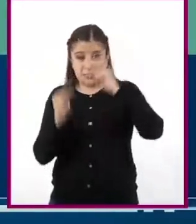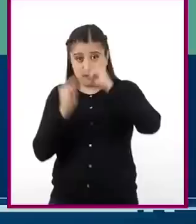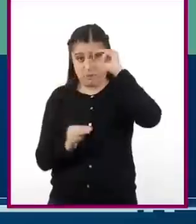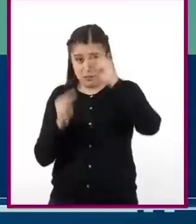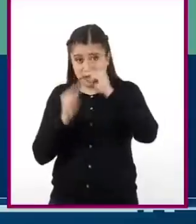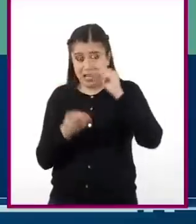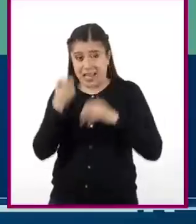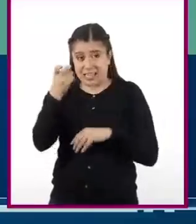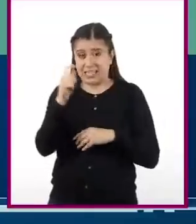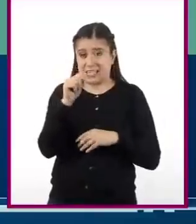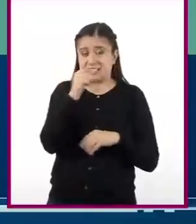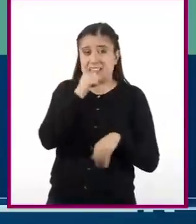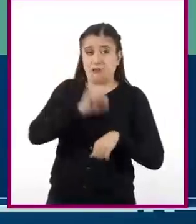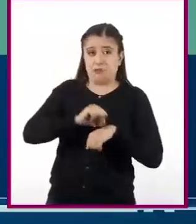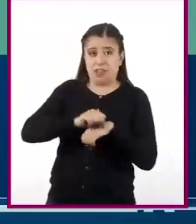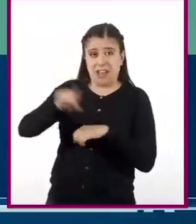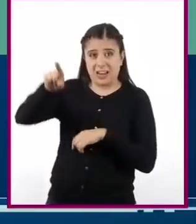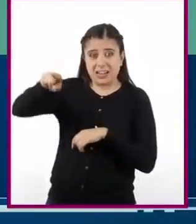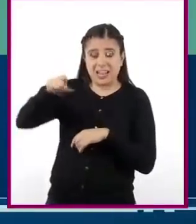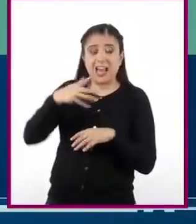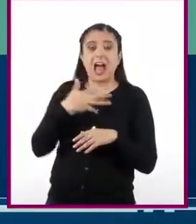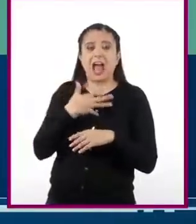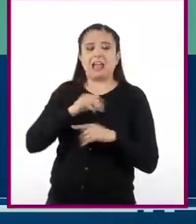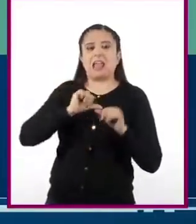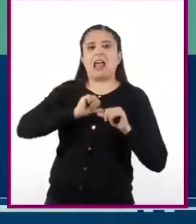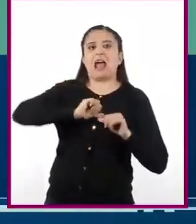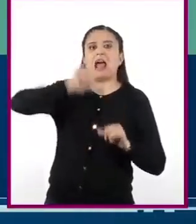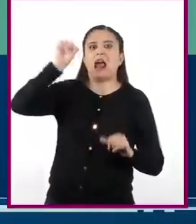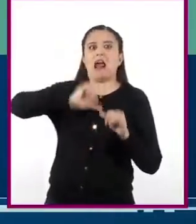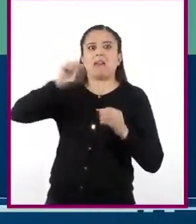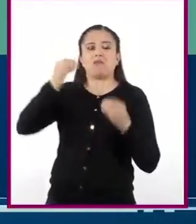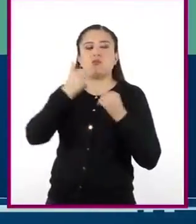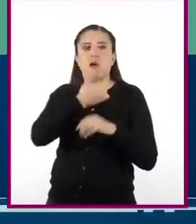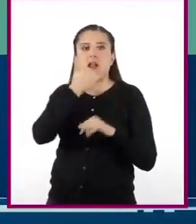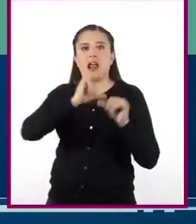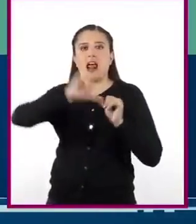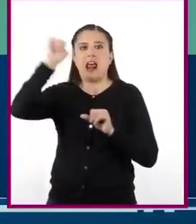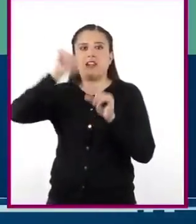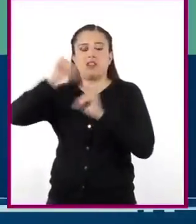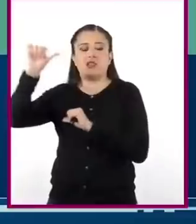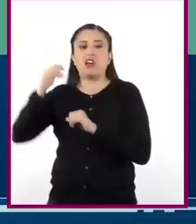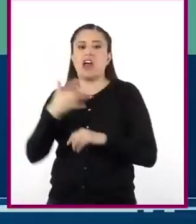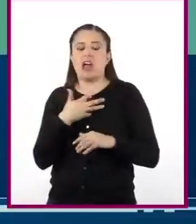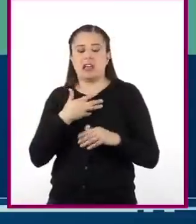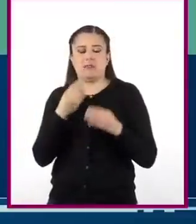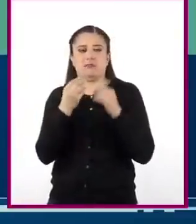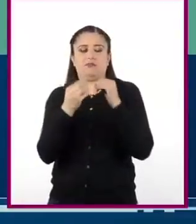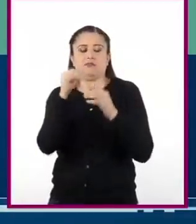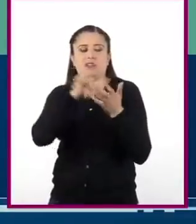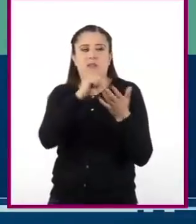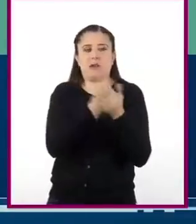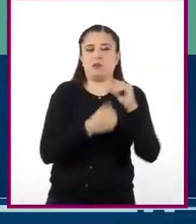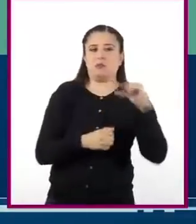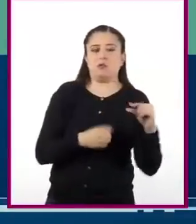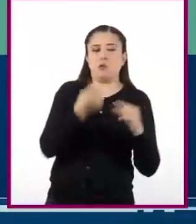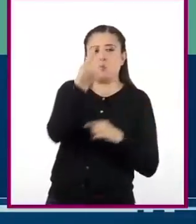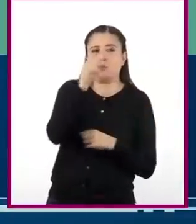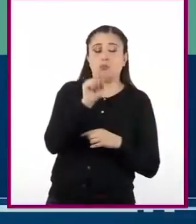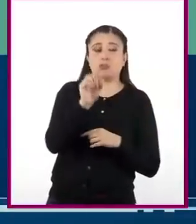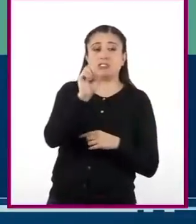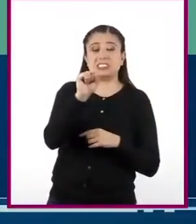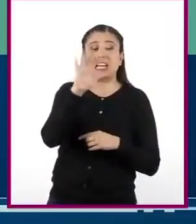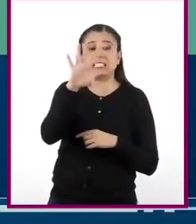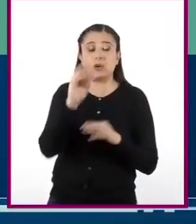de esa telesecundaria tiende en general a ser alta en comparación con el promedio de estatura de su comunidad, que es de